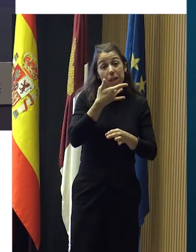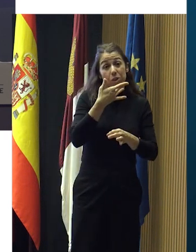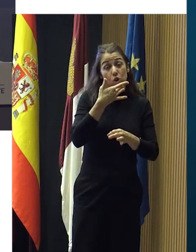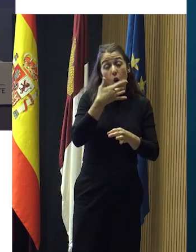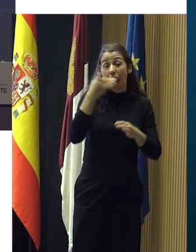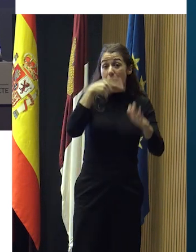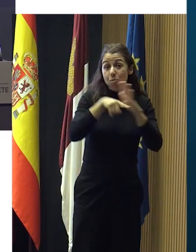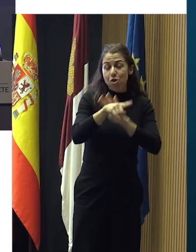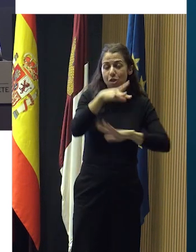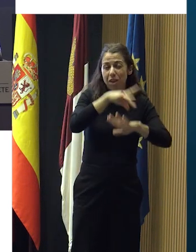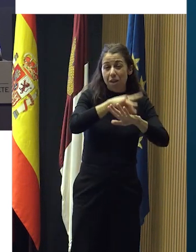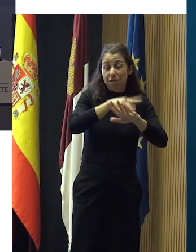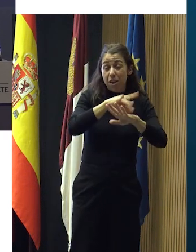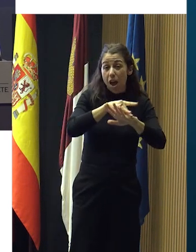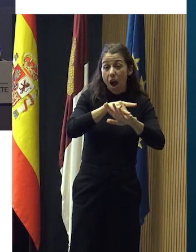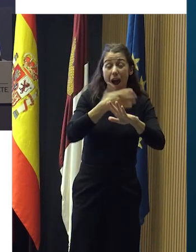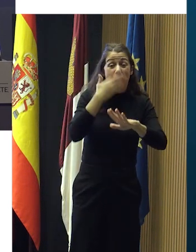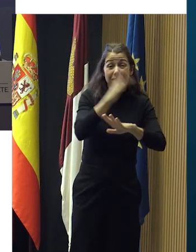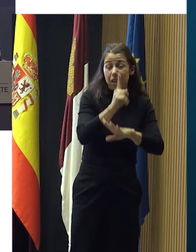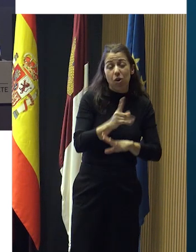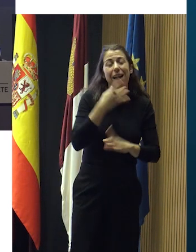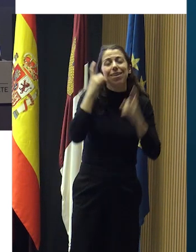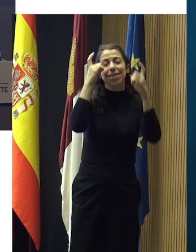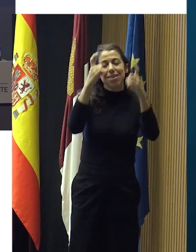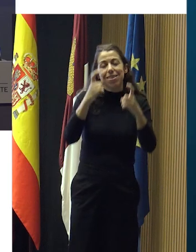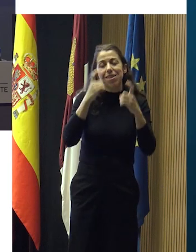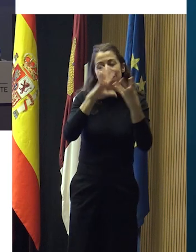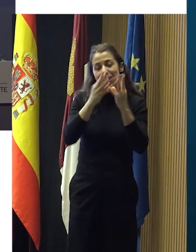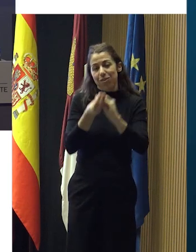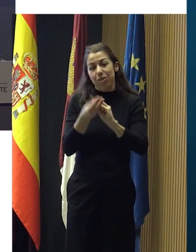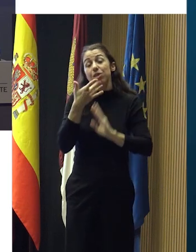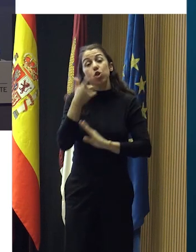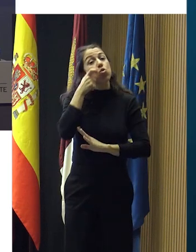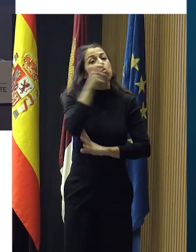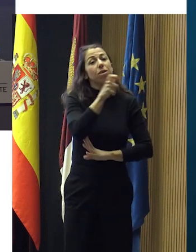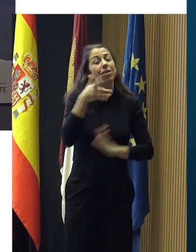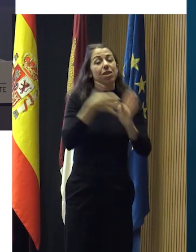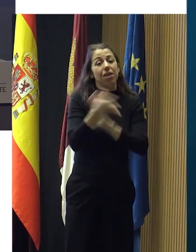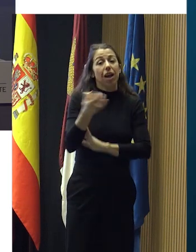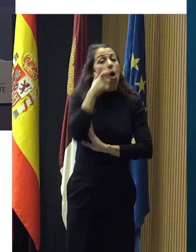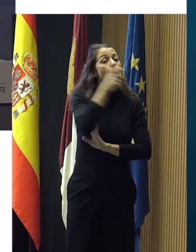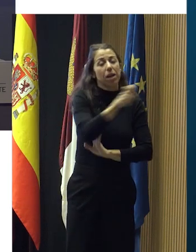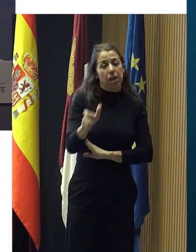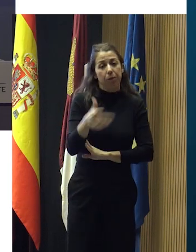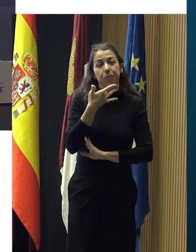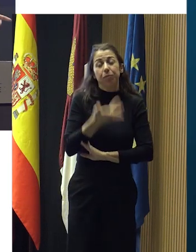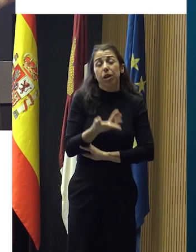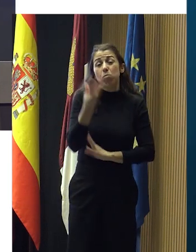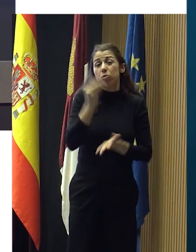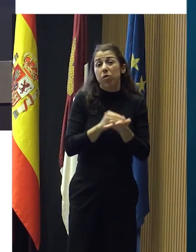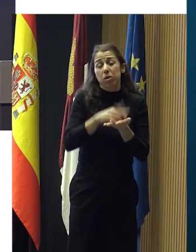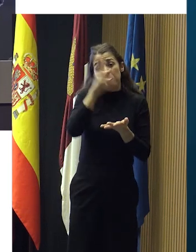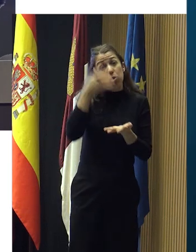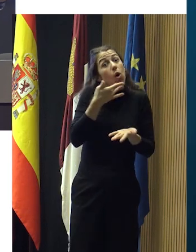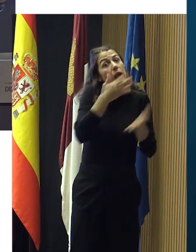evolución de la enfermedad o al tratamiento farmacológico, debe intentar adaptarse. Y eso también es humanizar, ¿vale? Y eso muchas veces se olvida. No,